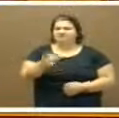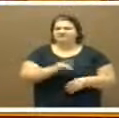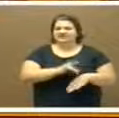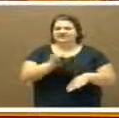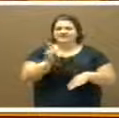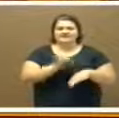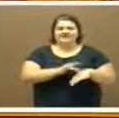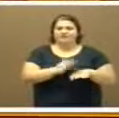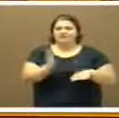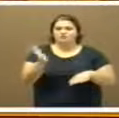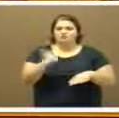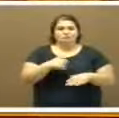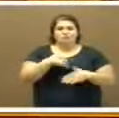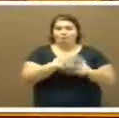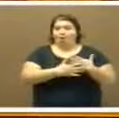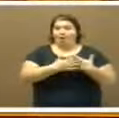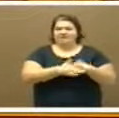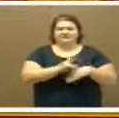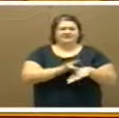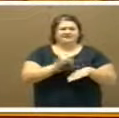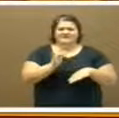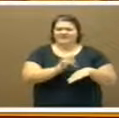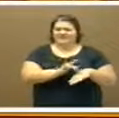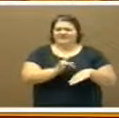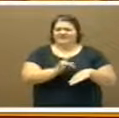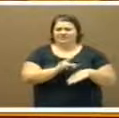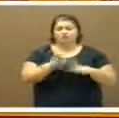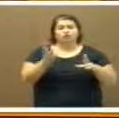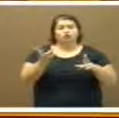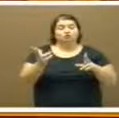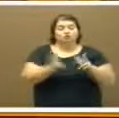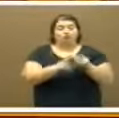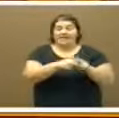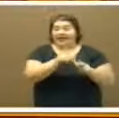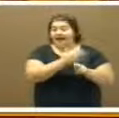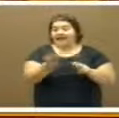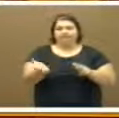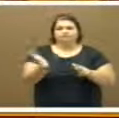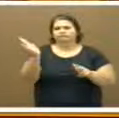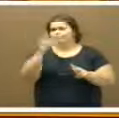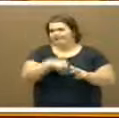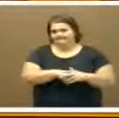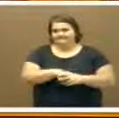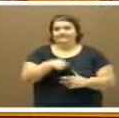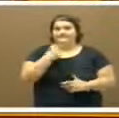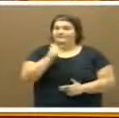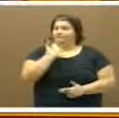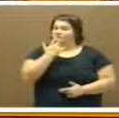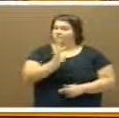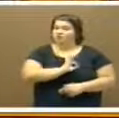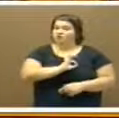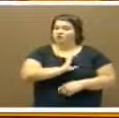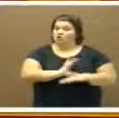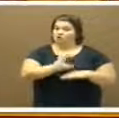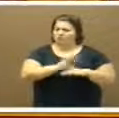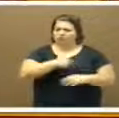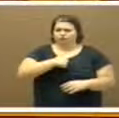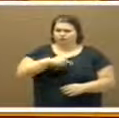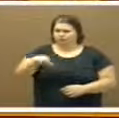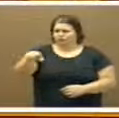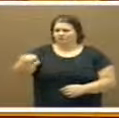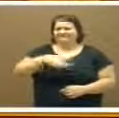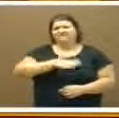del resto del Gobierno, la escasa sensibilidad social del resto del Gobierno. Y le diré, señor consejero, por más que se